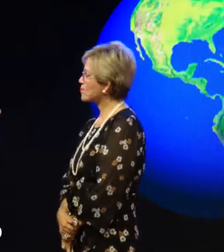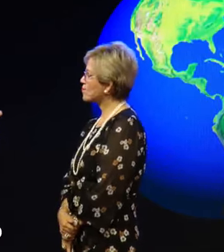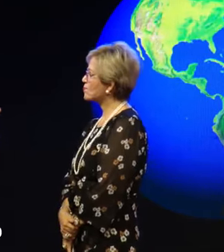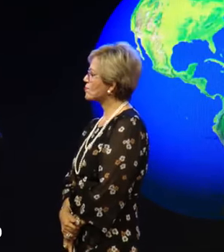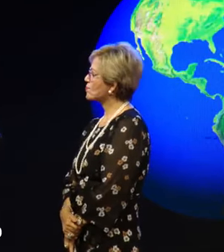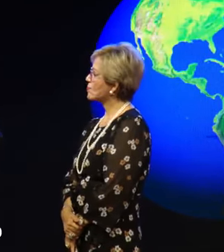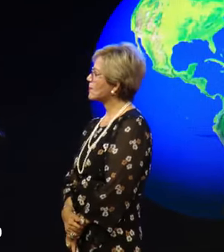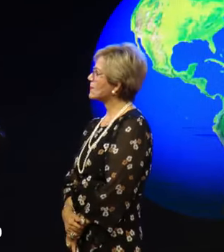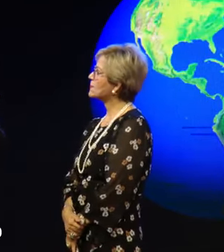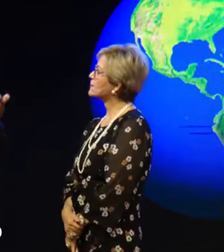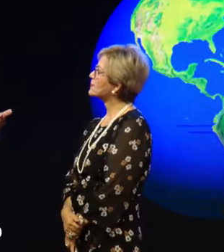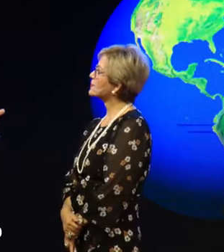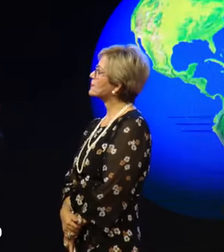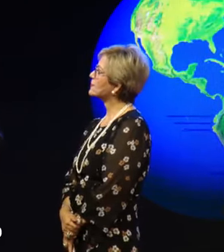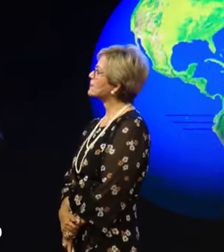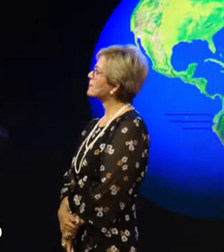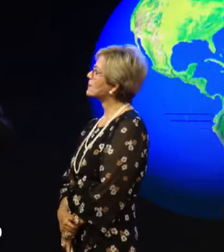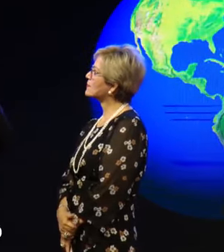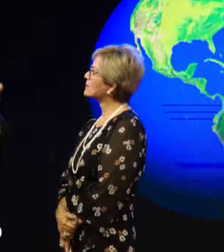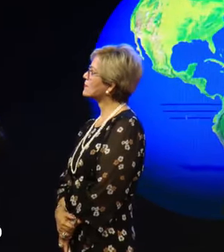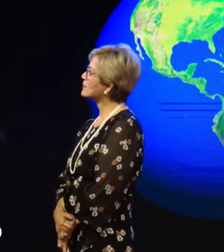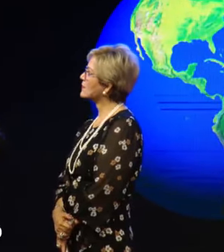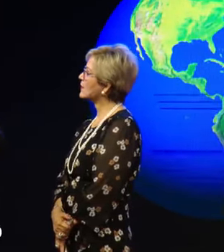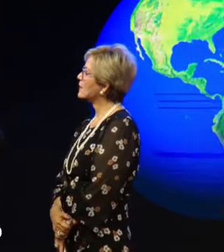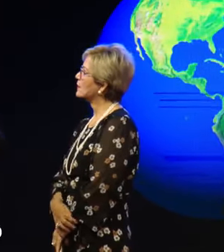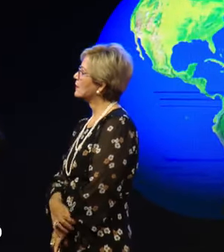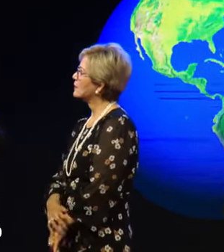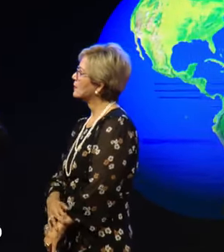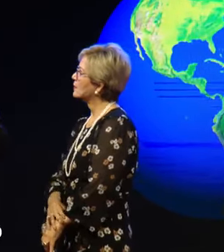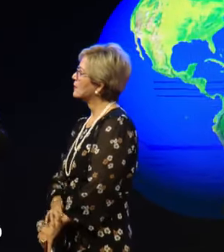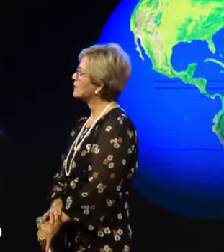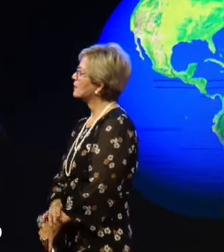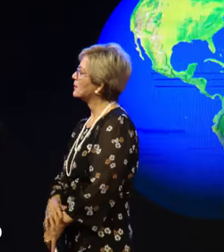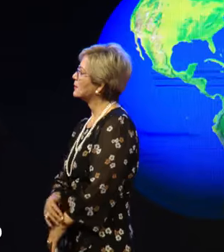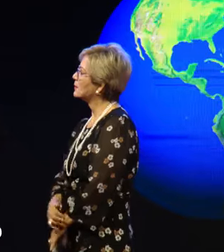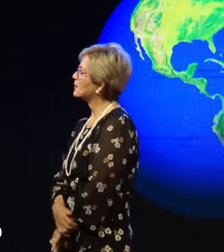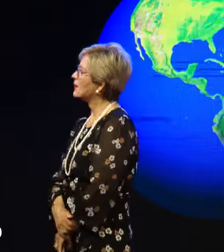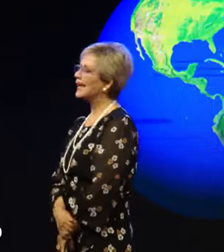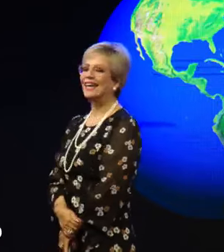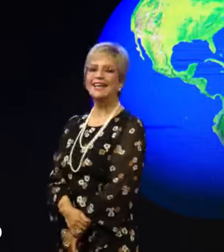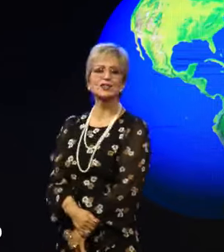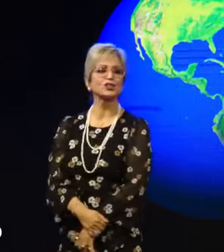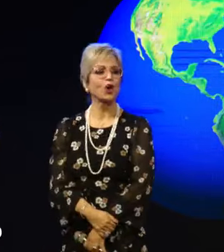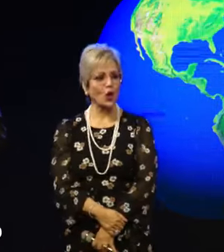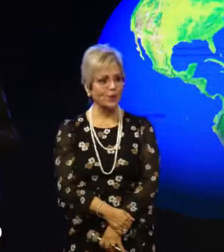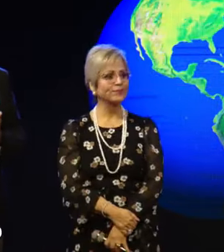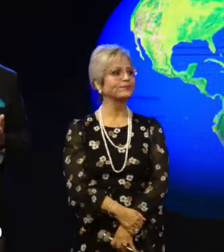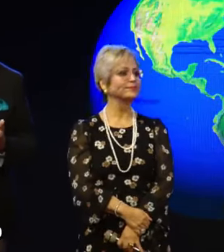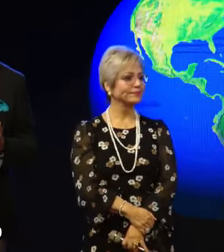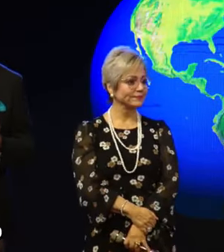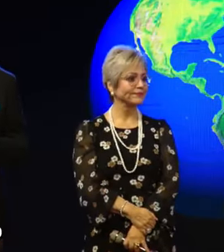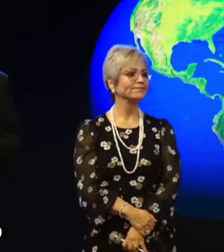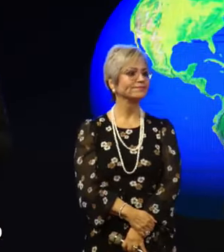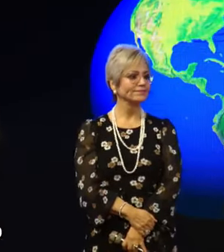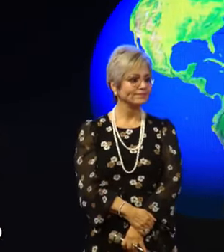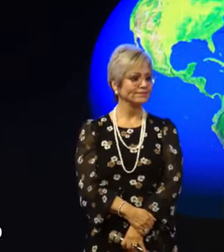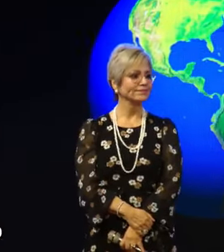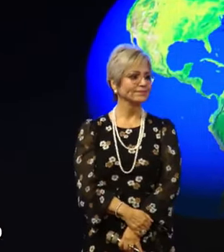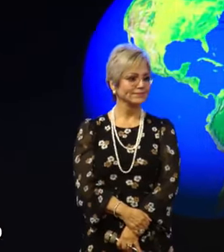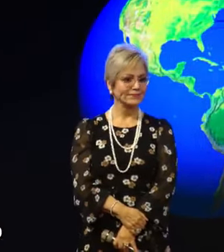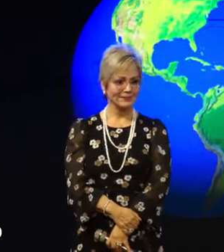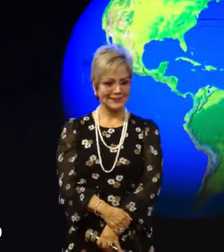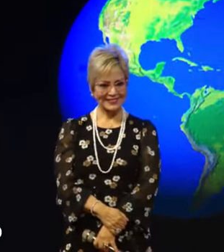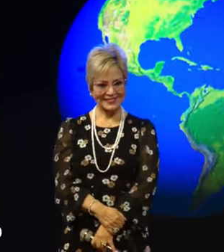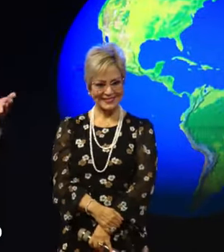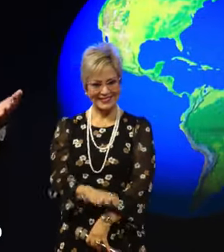condición también. Y uno trata, ¿verdad? Y uno trata... Pero en todo hay que poner al Señor primero. Y yo se lo supliqué